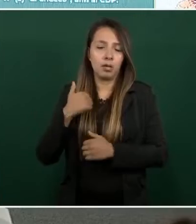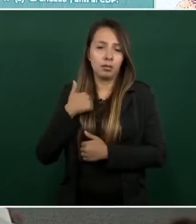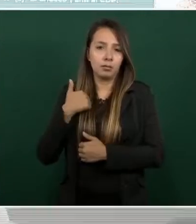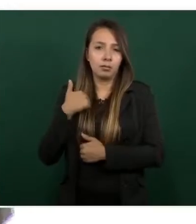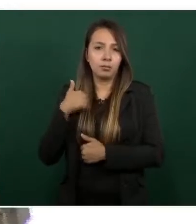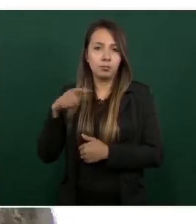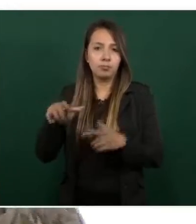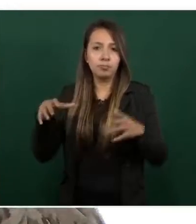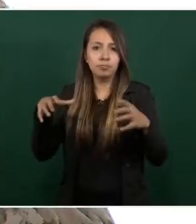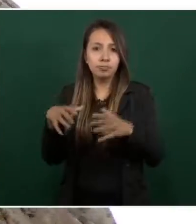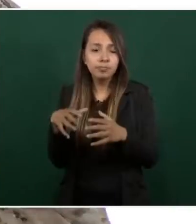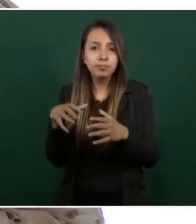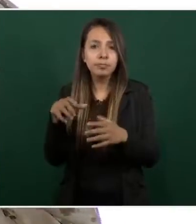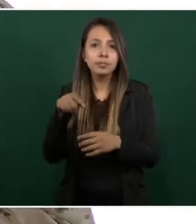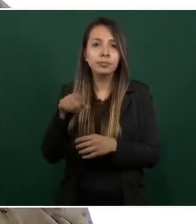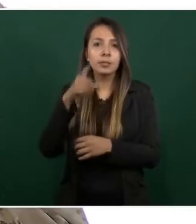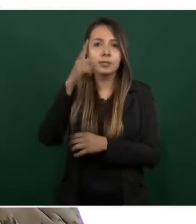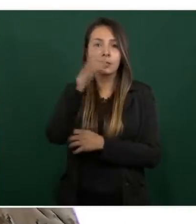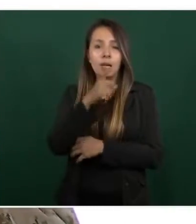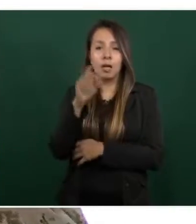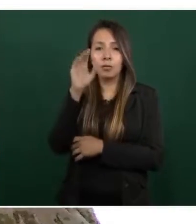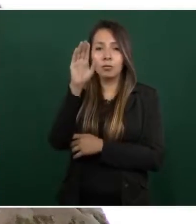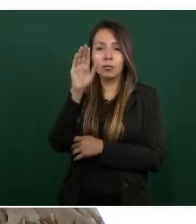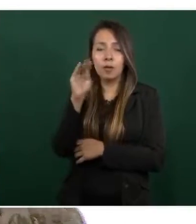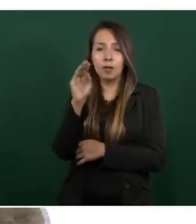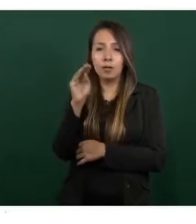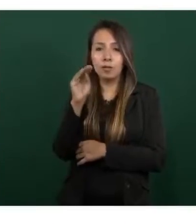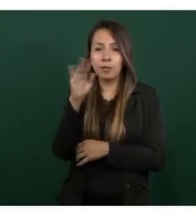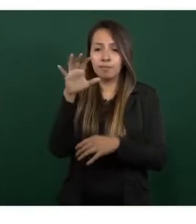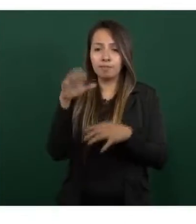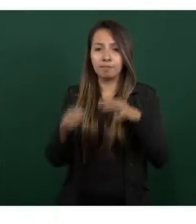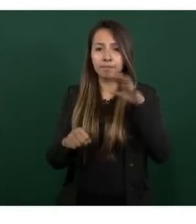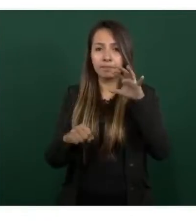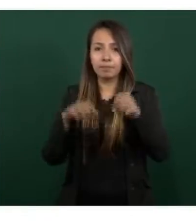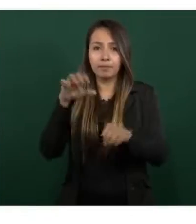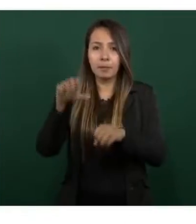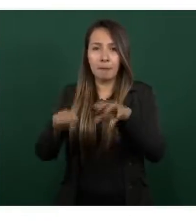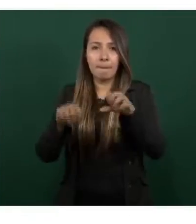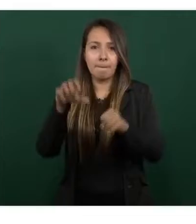realizaron 190 detenciones en este periodo.